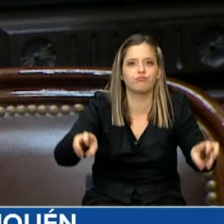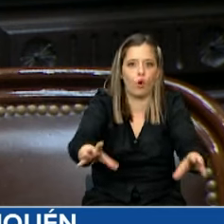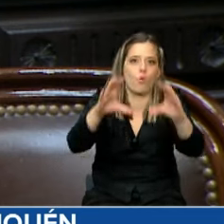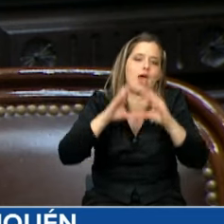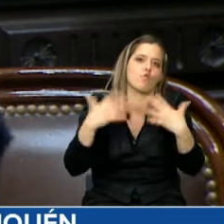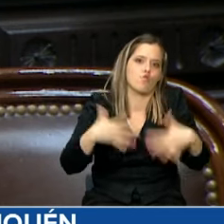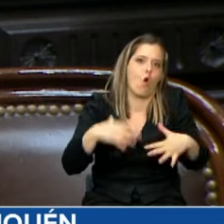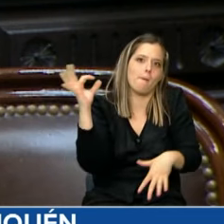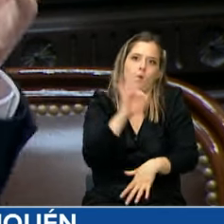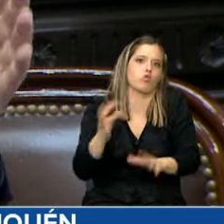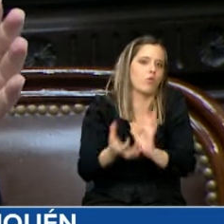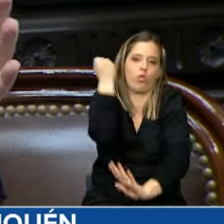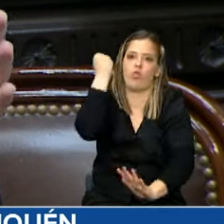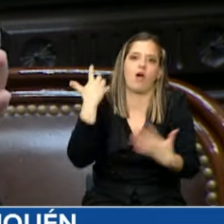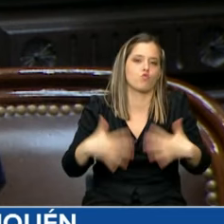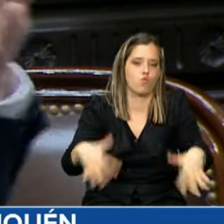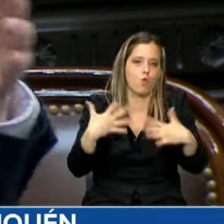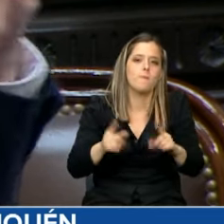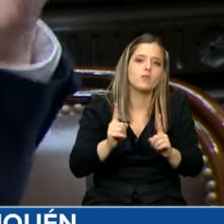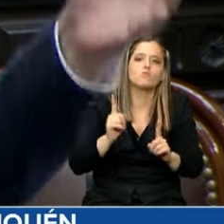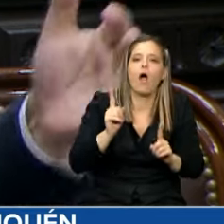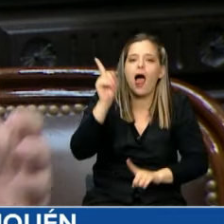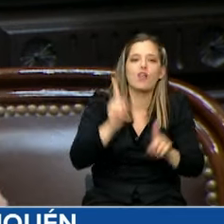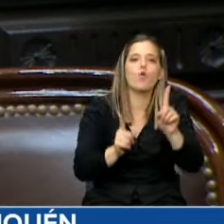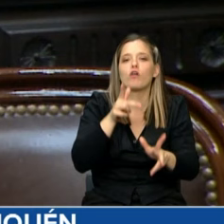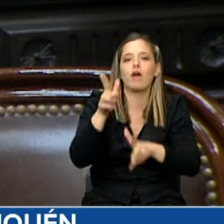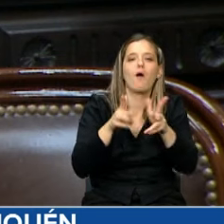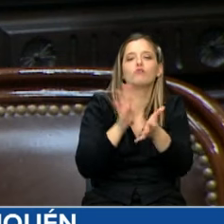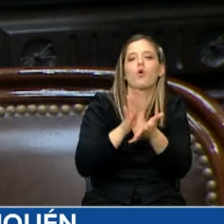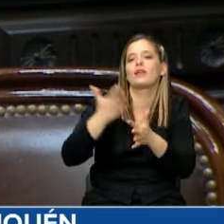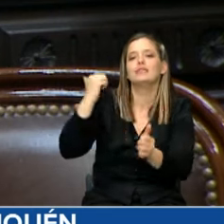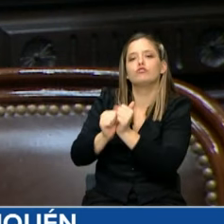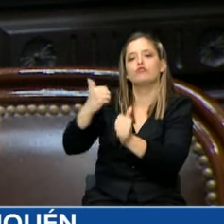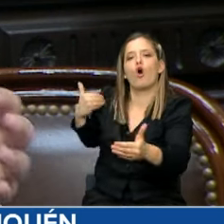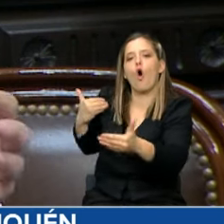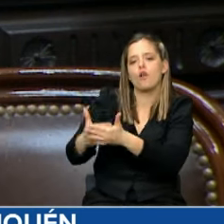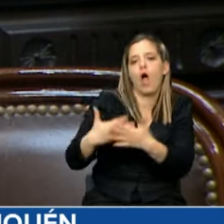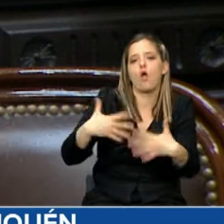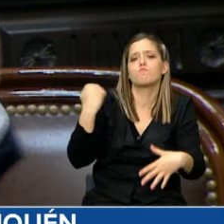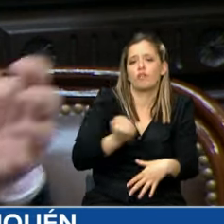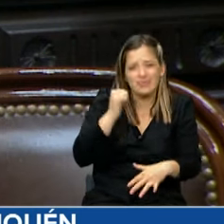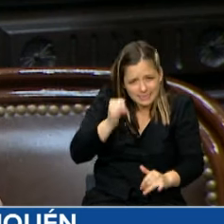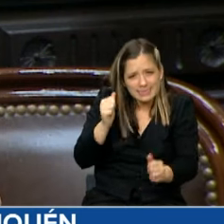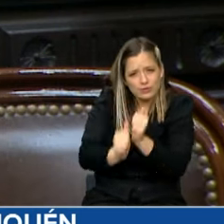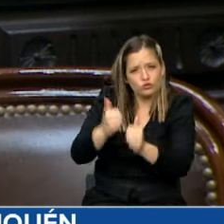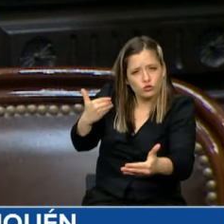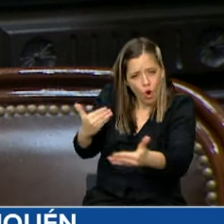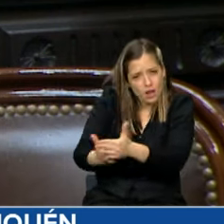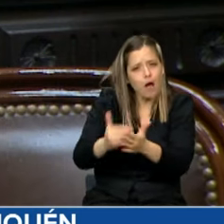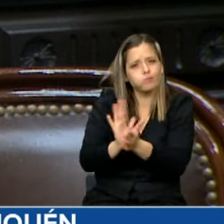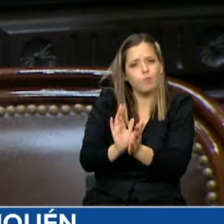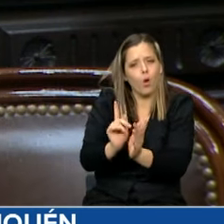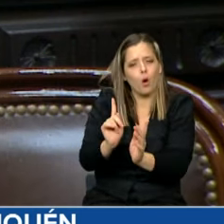uno defendía la bandera de la historia Y eso Por supuesto que nos da una identidad pero la historia nos tiene que dar eso valores Pero